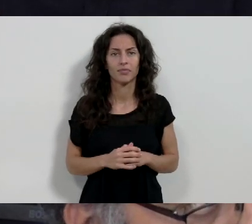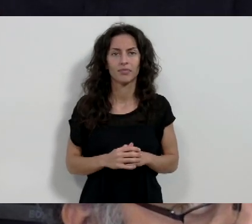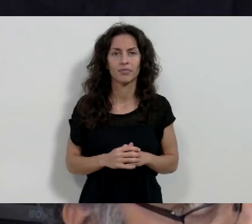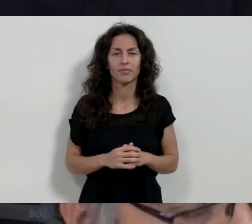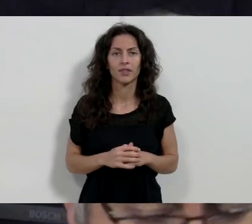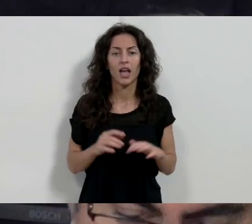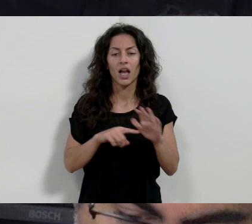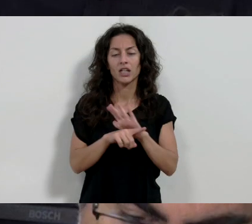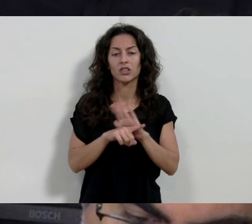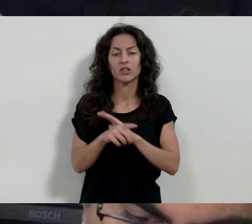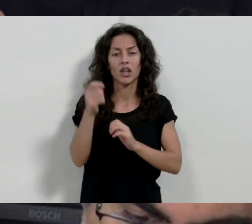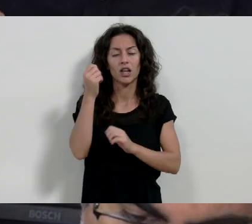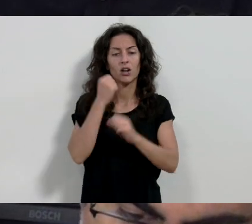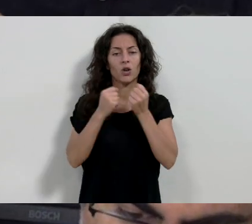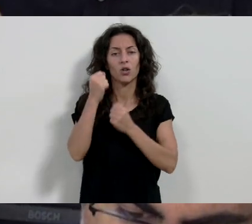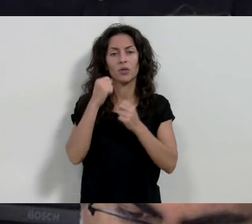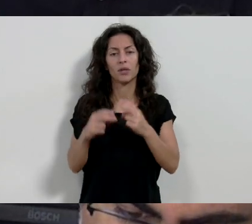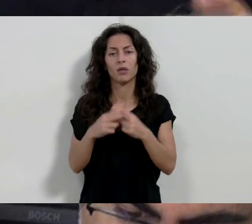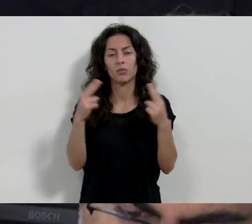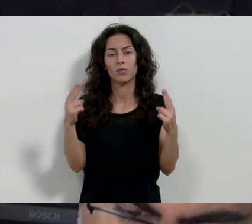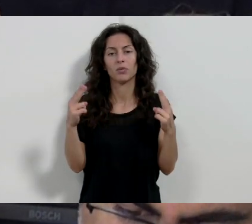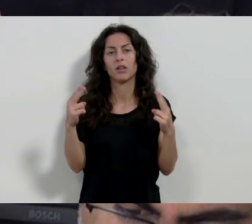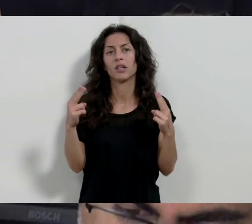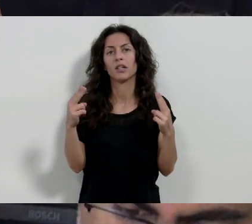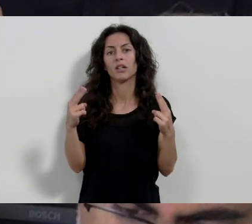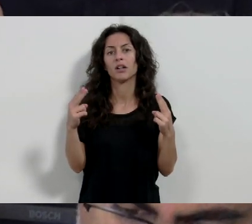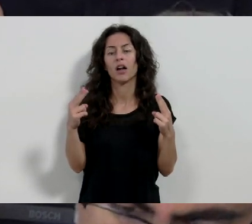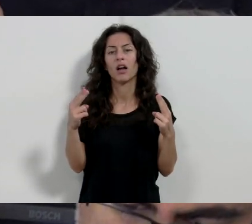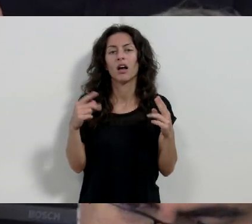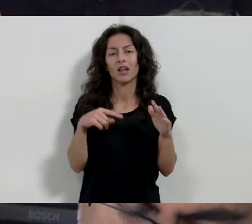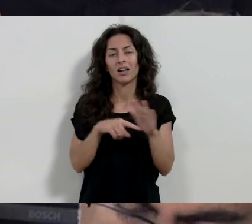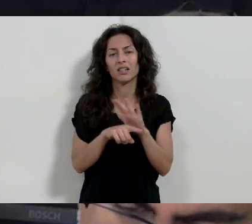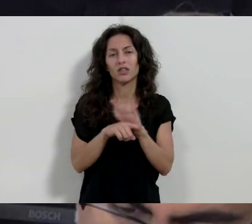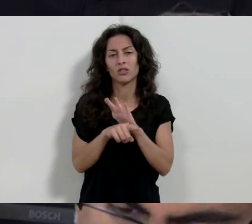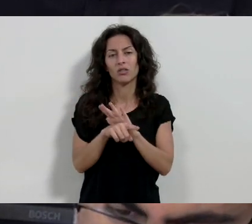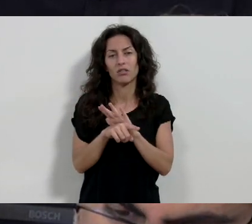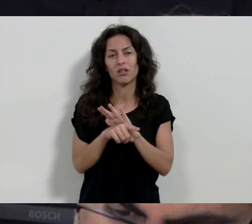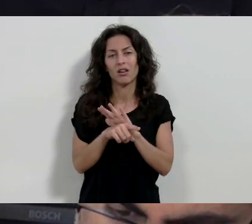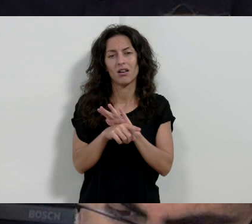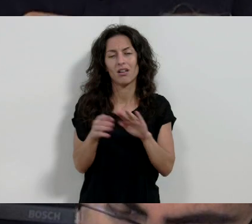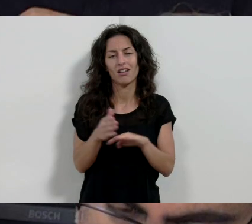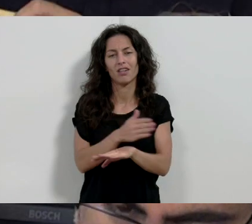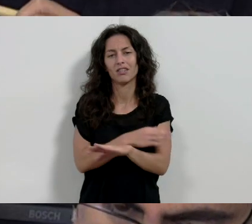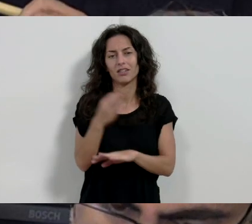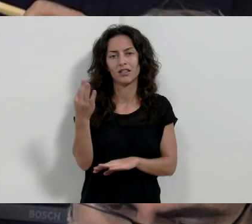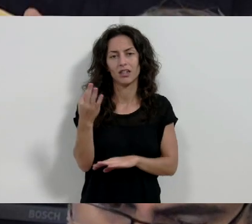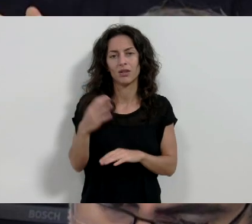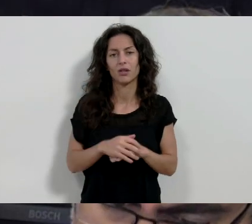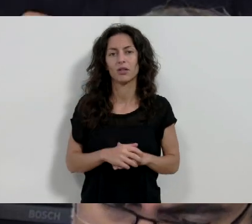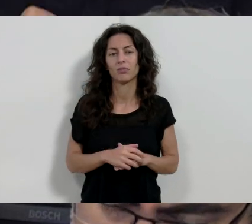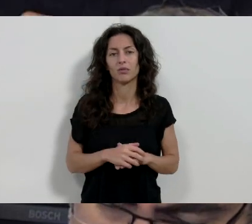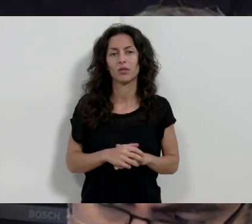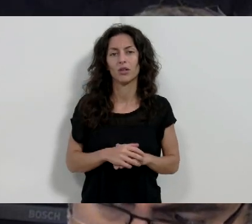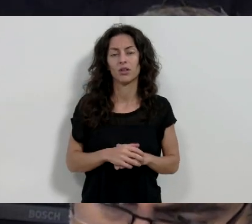le dan ustedes a la gestión del dinero público, 100.000 euros, 150.000. Pero nosotros sí le damos